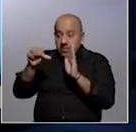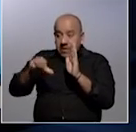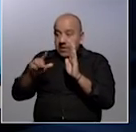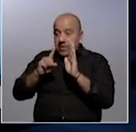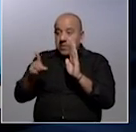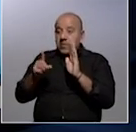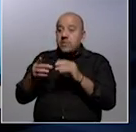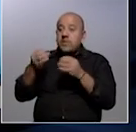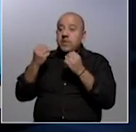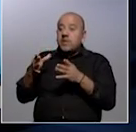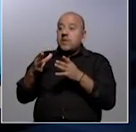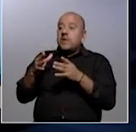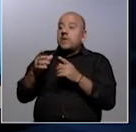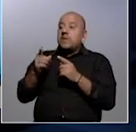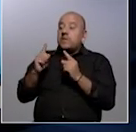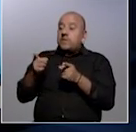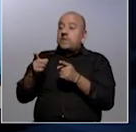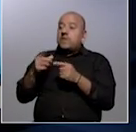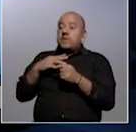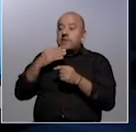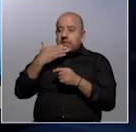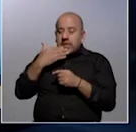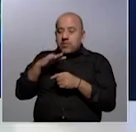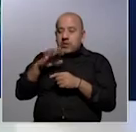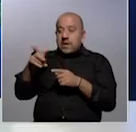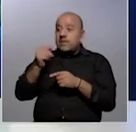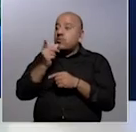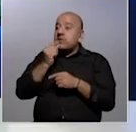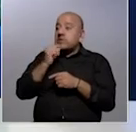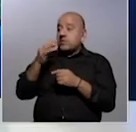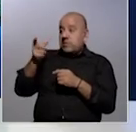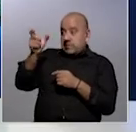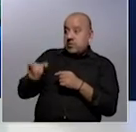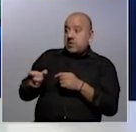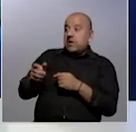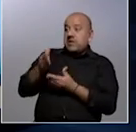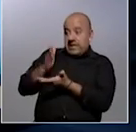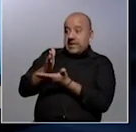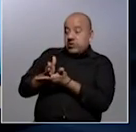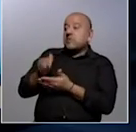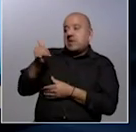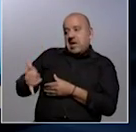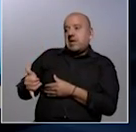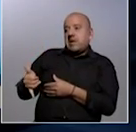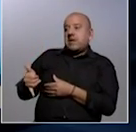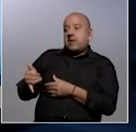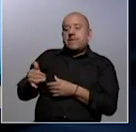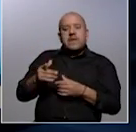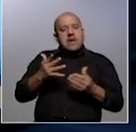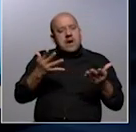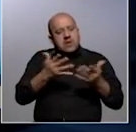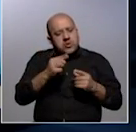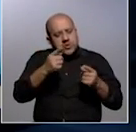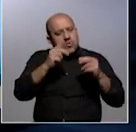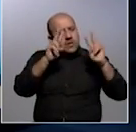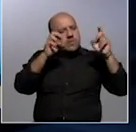estamos también entendiendo que el policía también es sujeto de derecho claro claro yo le voy a llevar a otro